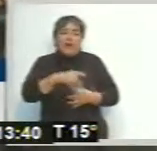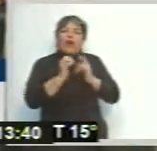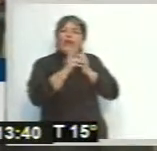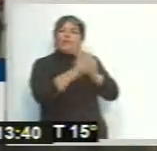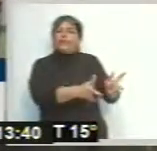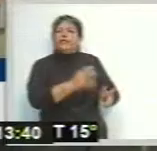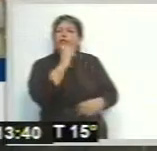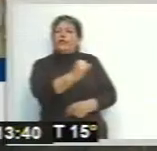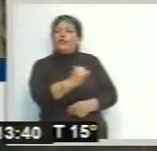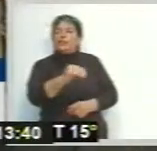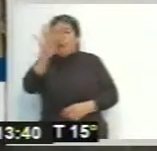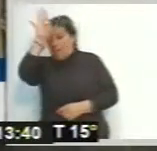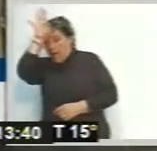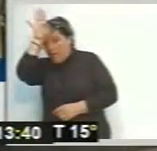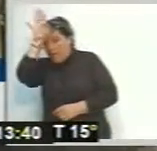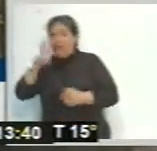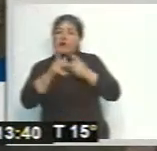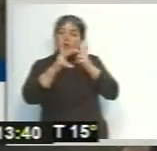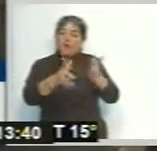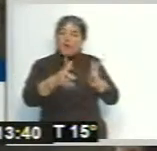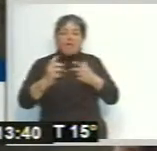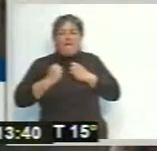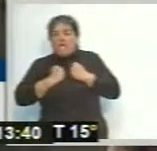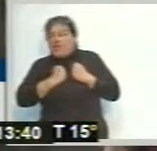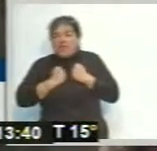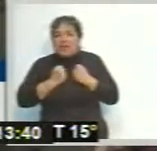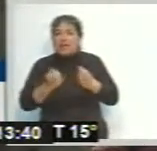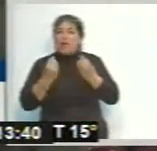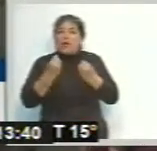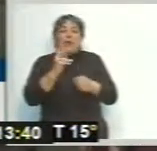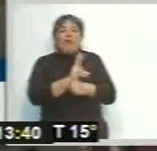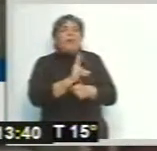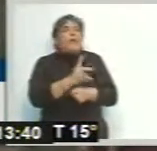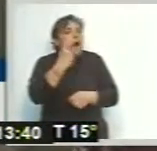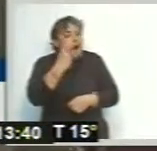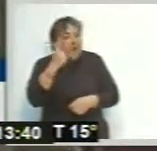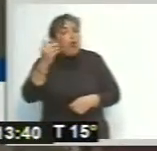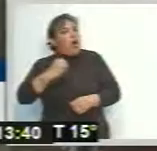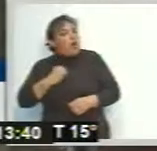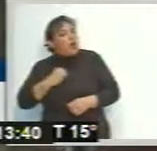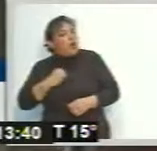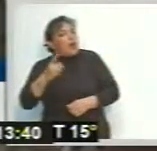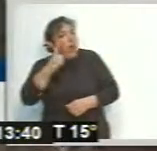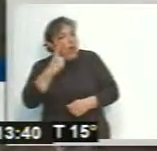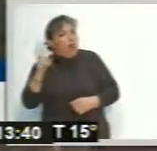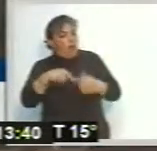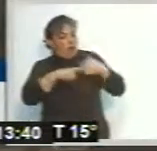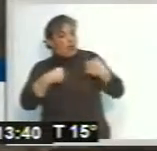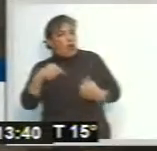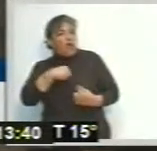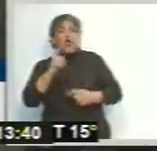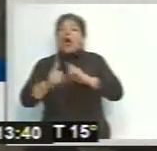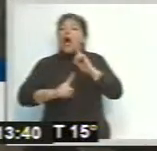digo y cuando hablamos del fundamentalismo tenemos que tener cuidado los católicos también de no tener en nuestros corazones algún